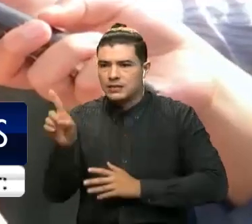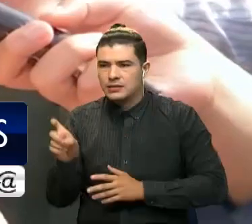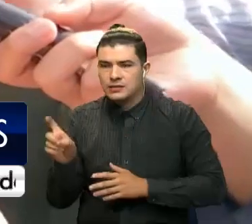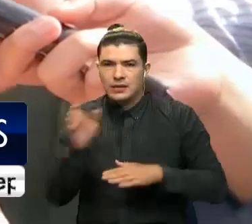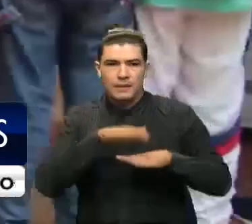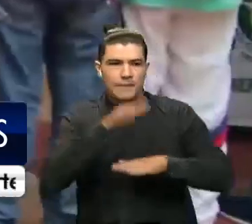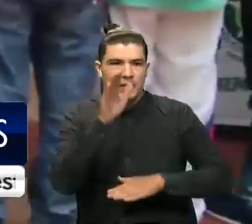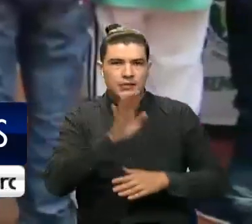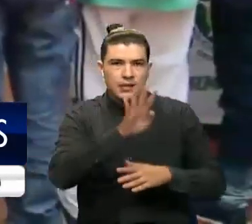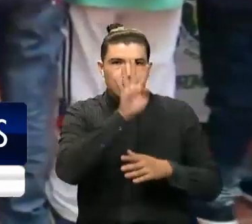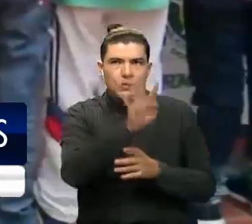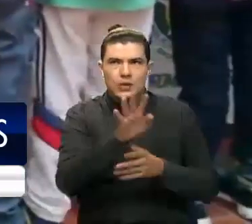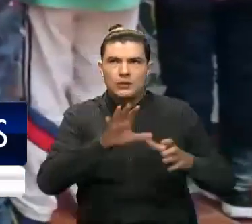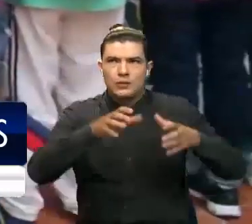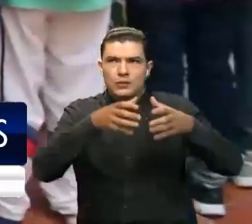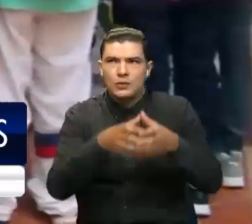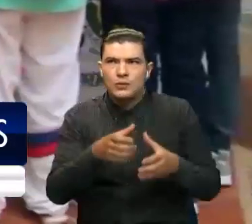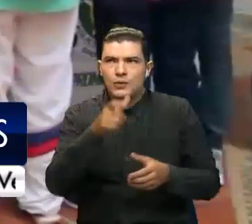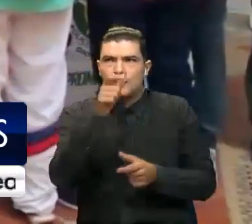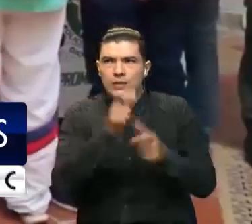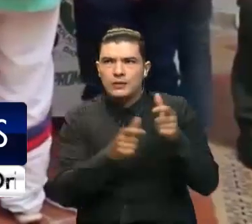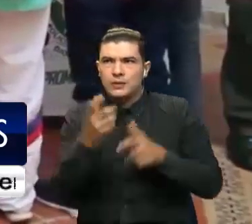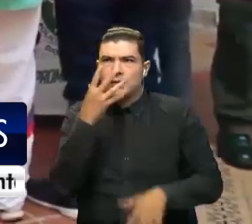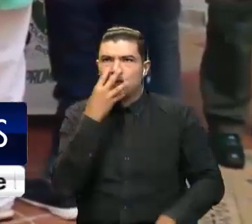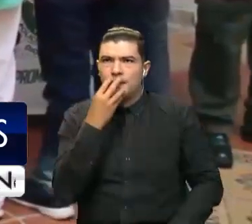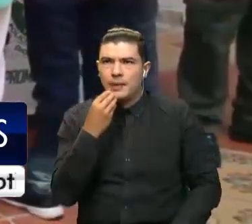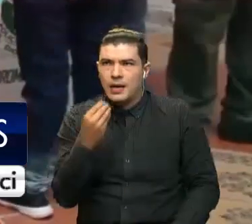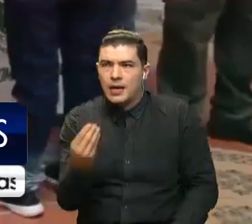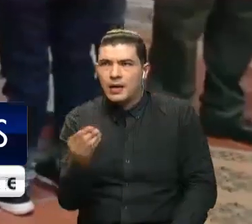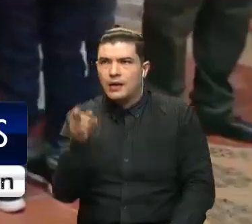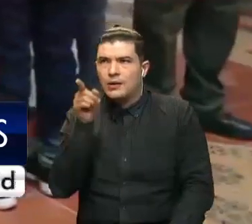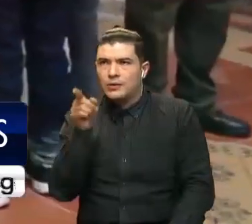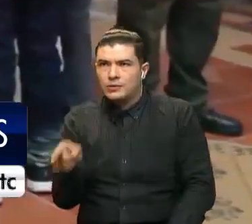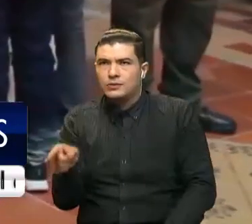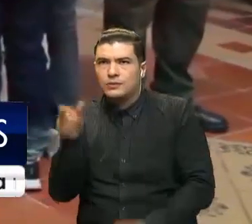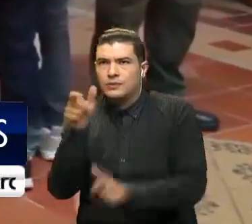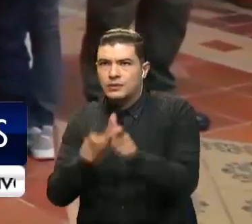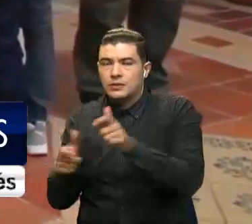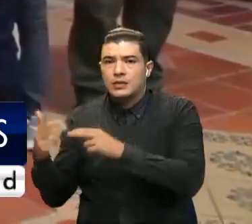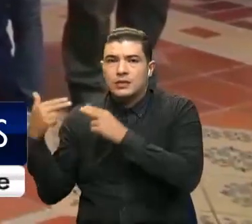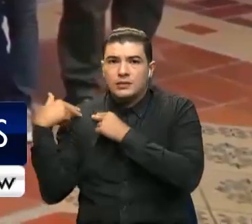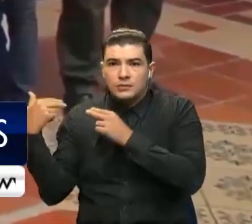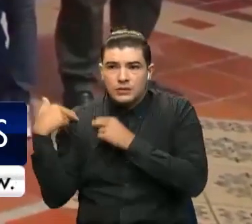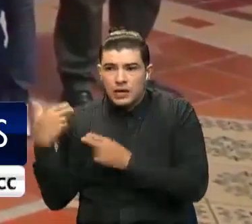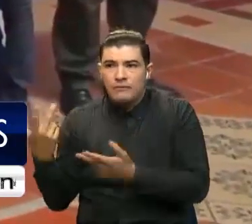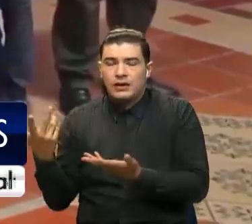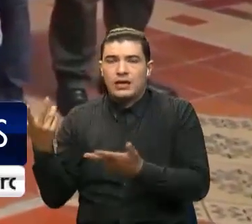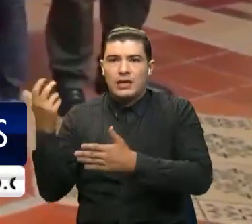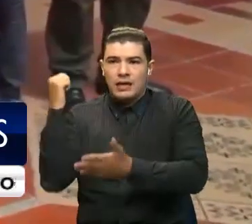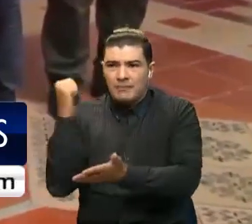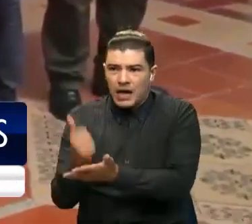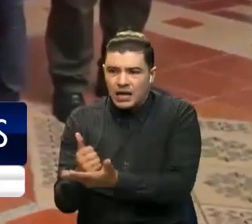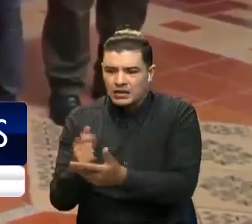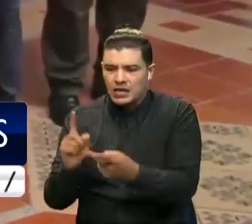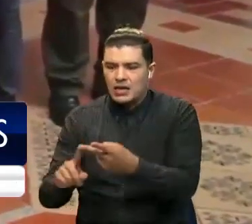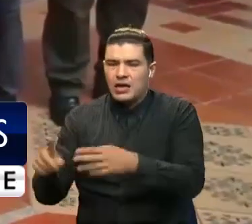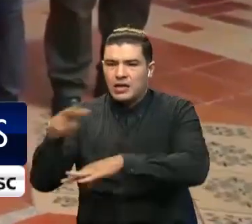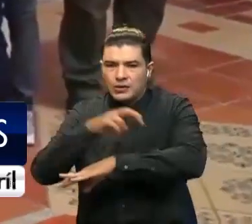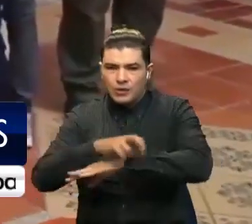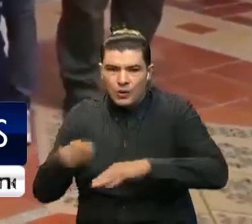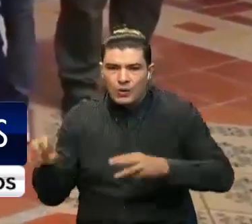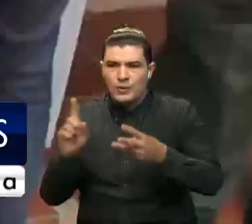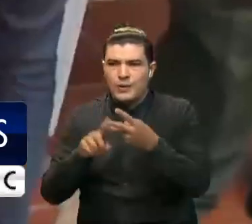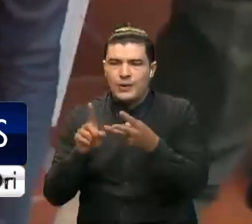cuatro bandas delincuenciales dedicadas al homicidio al hurto tráfico